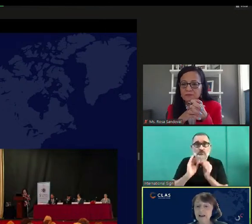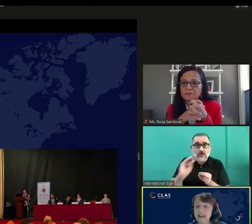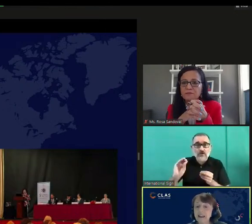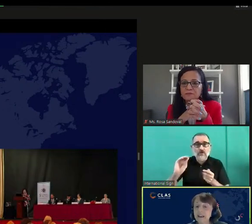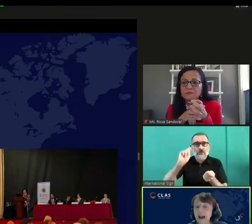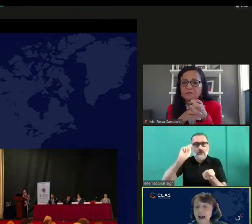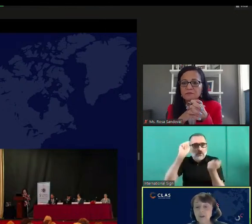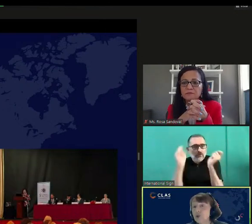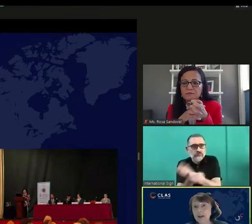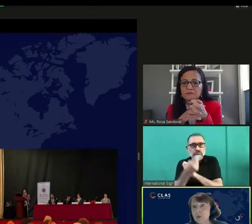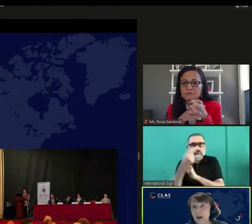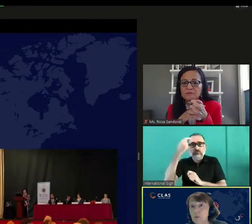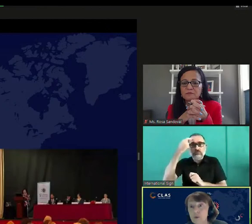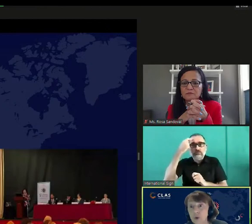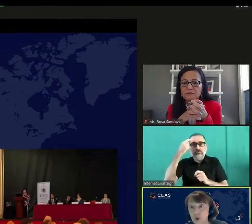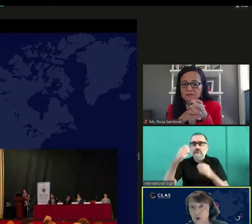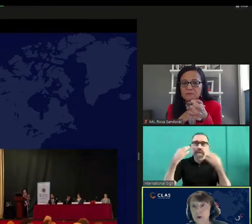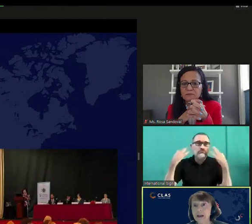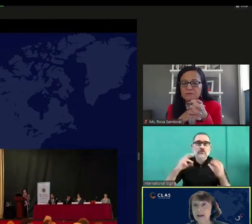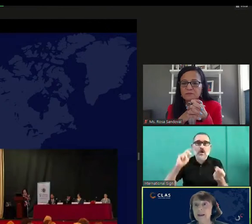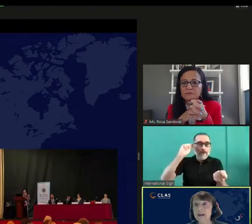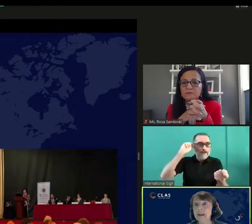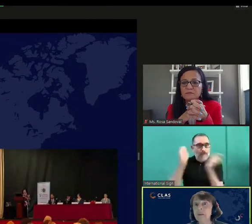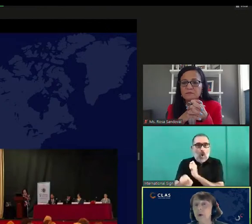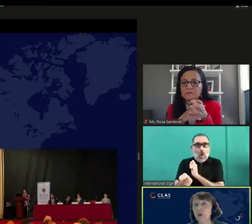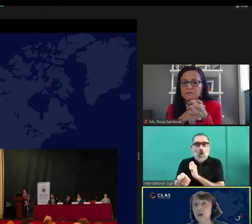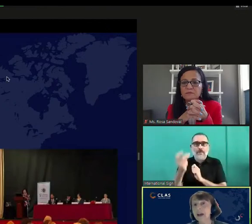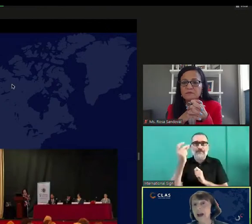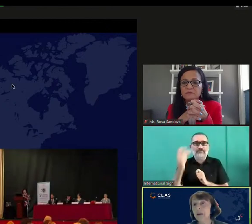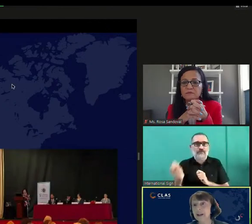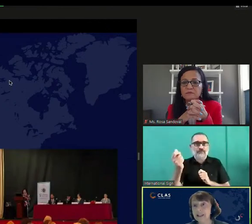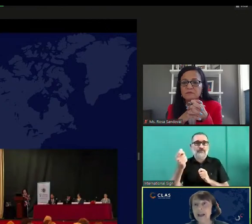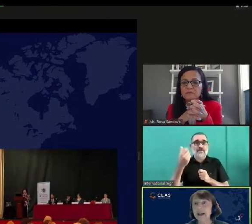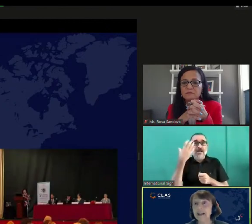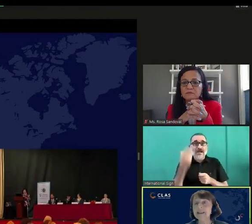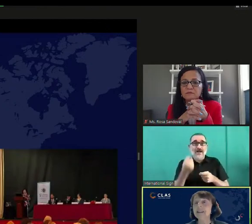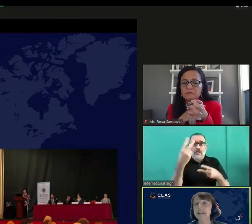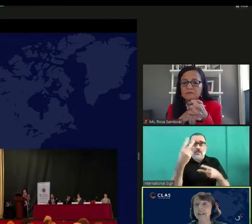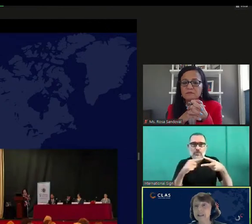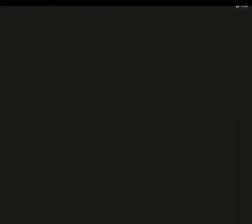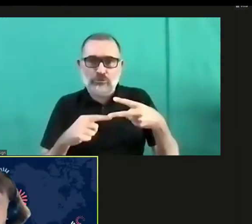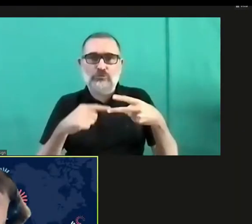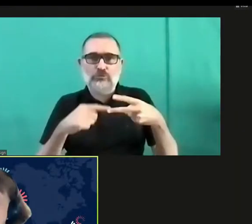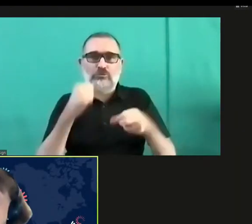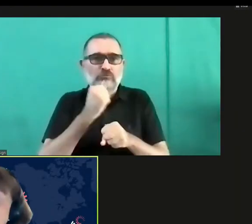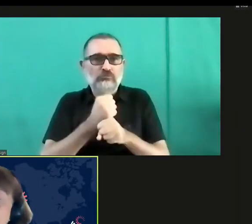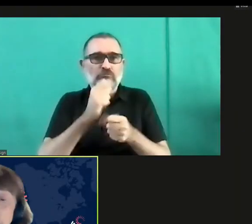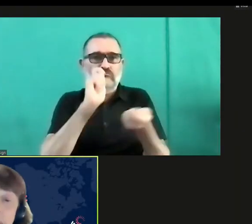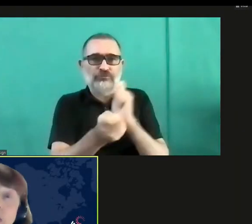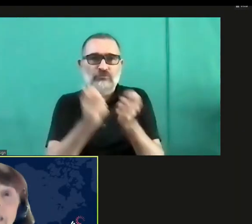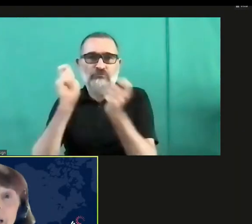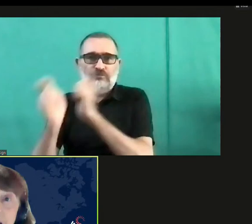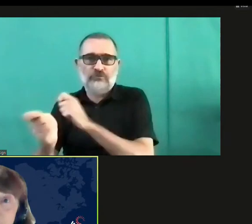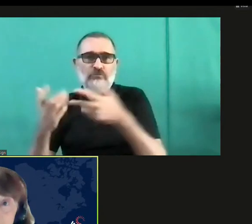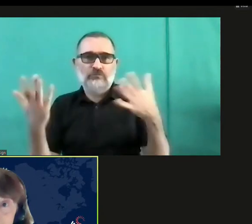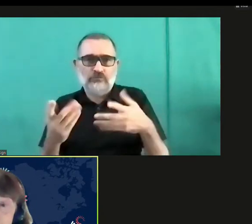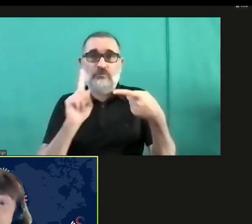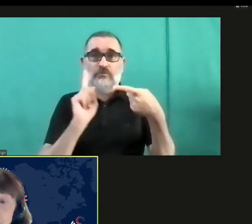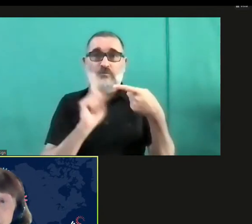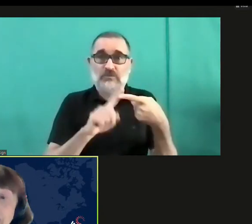que nos ha ayudado mucho en en poder avanzar las estrategias y políticas